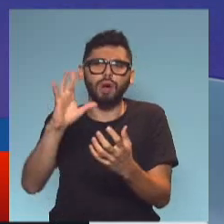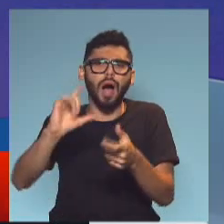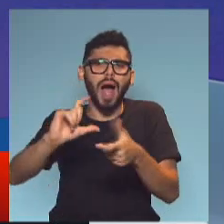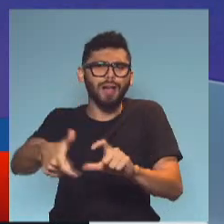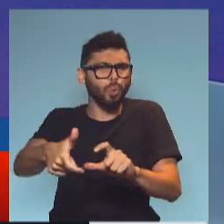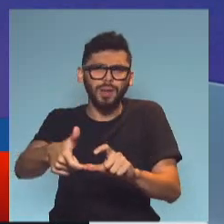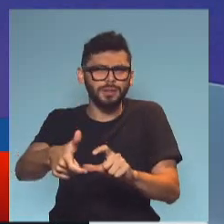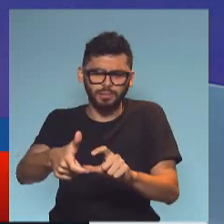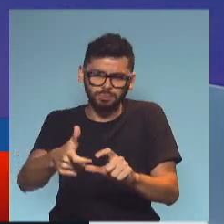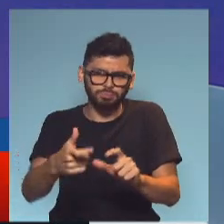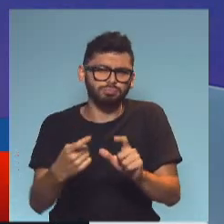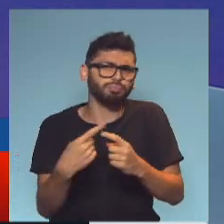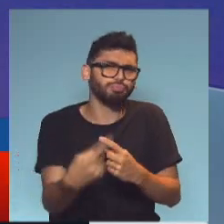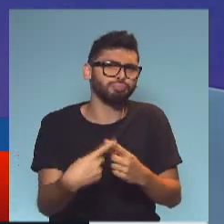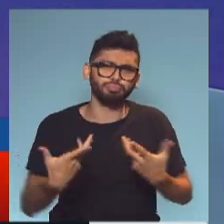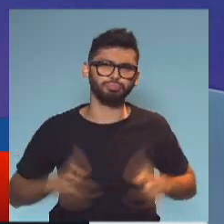la utilización del transporte público.